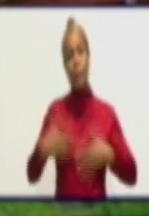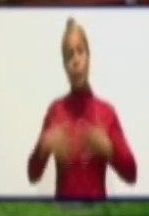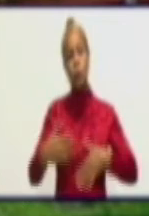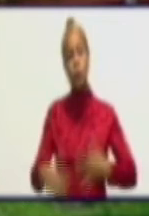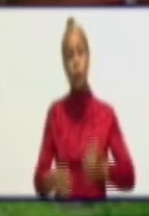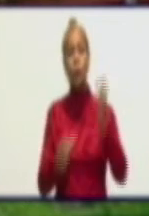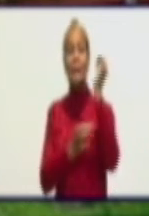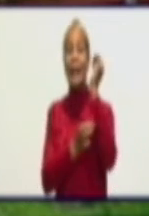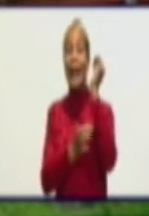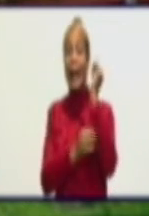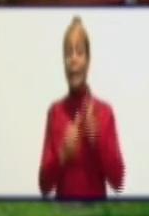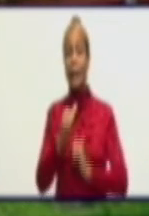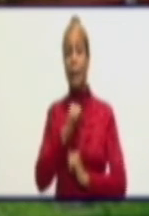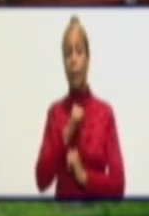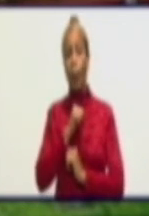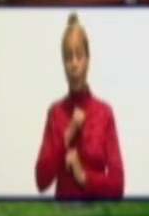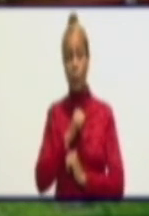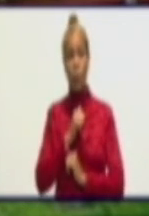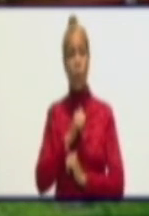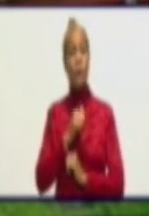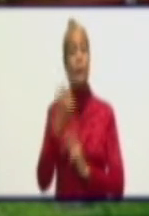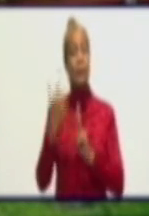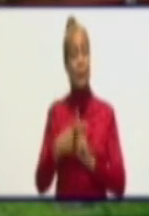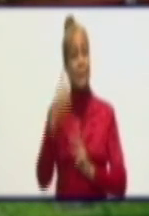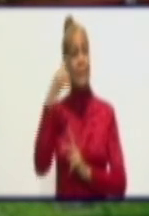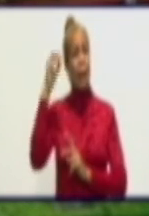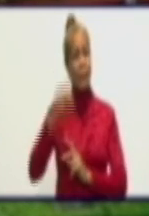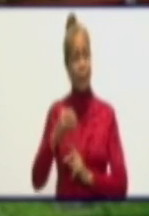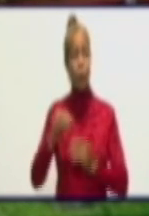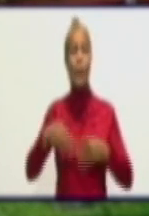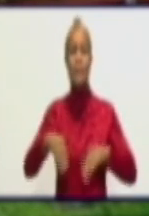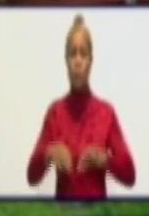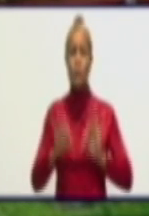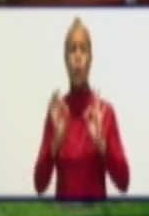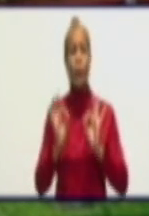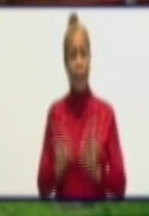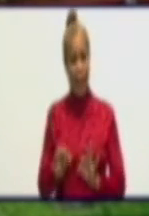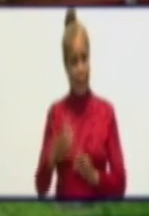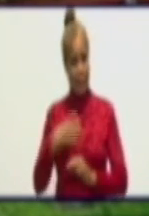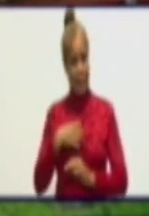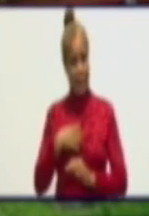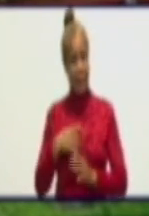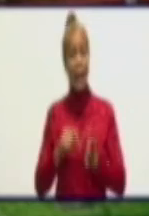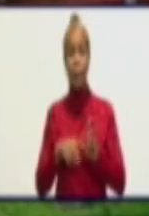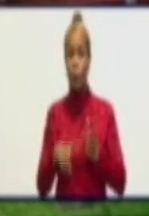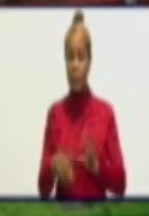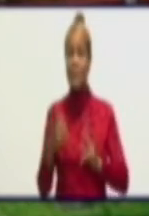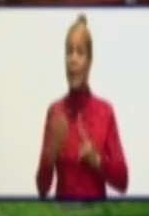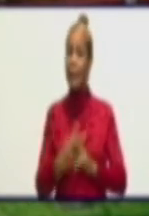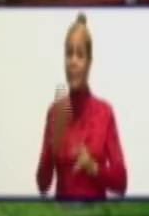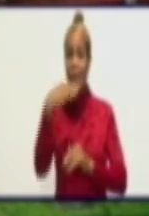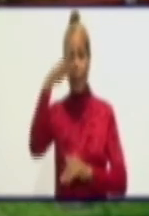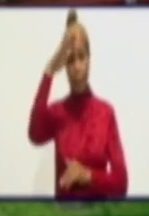cerdo, teniendo en cuenta pues la situación real que hoy tiene la provincia y el país